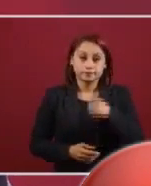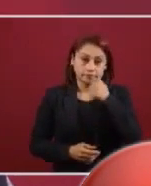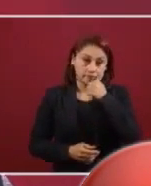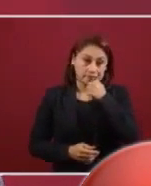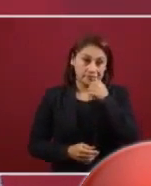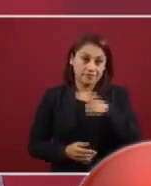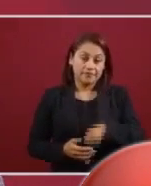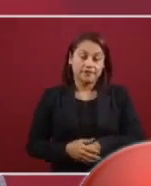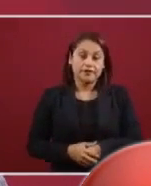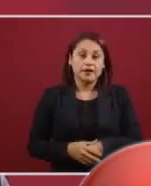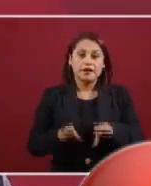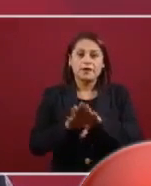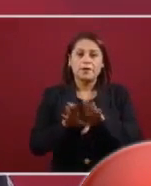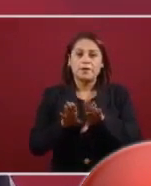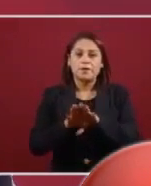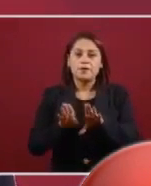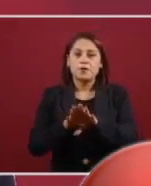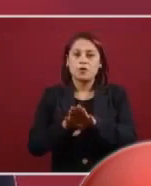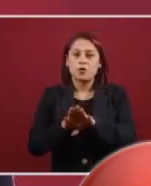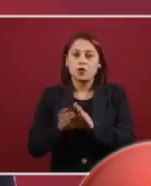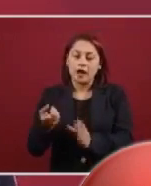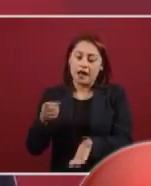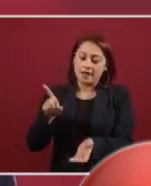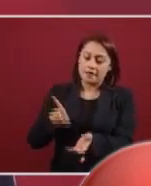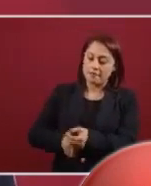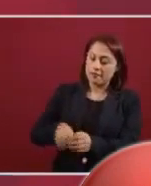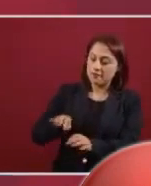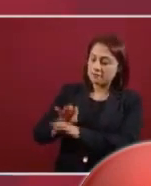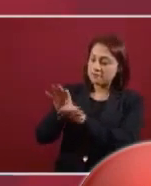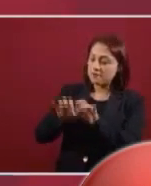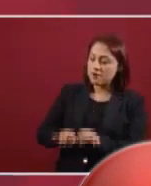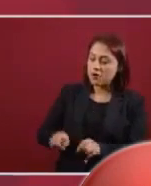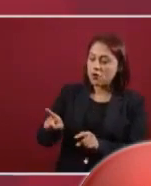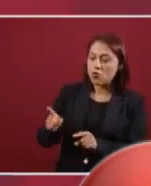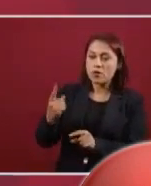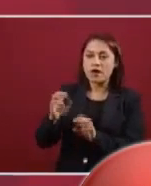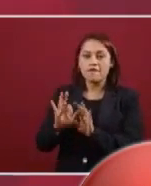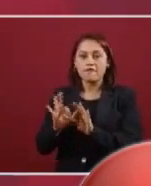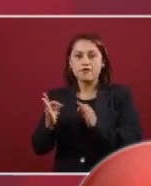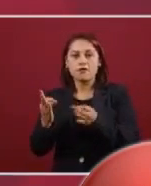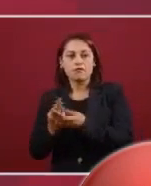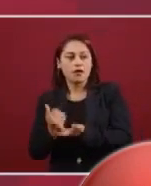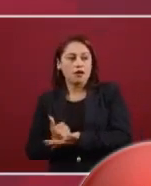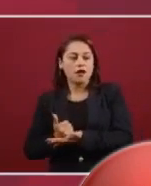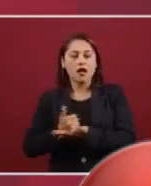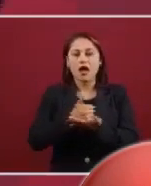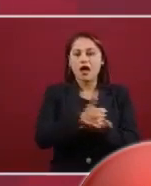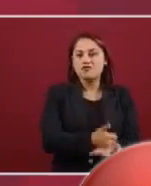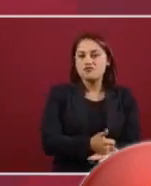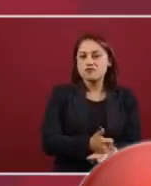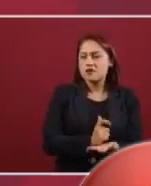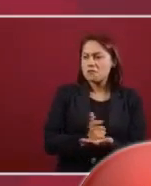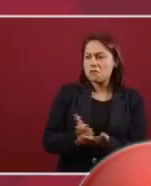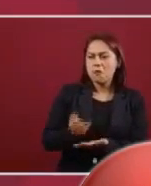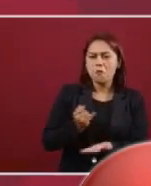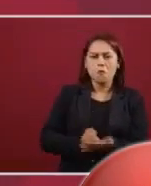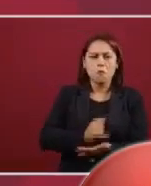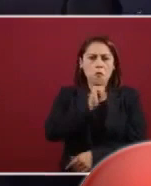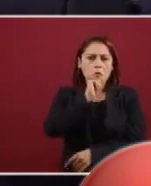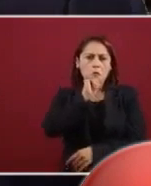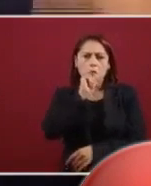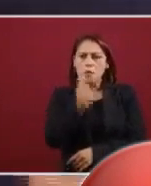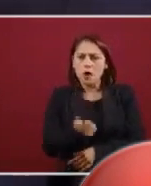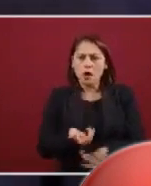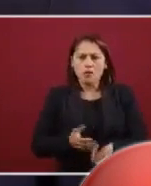reducir o no pagar impuestos. Era parte de los acuerdos de